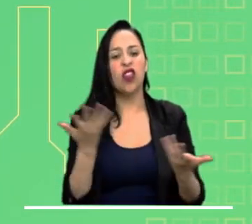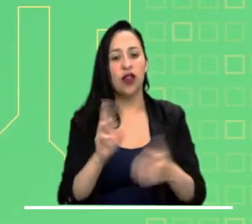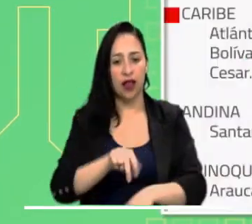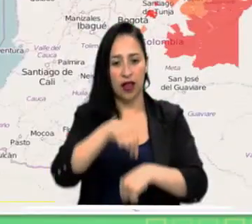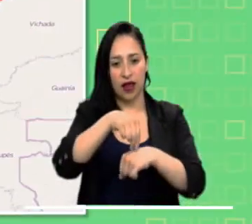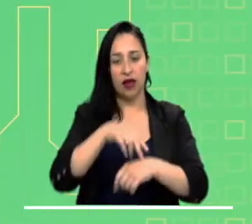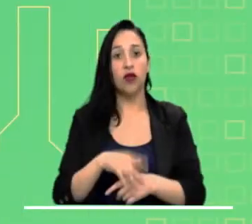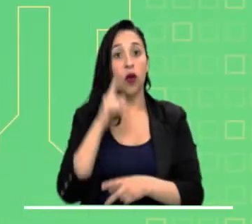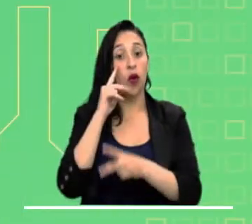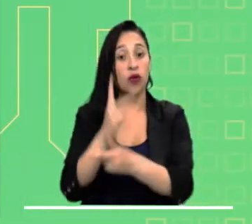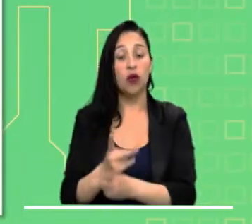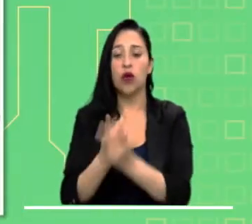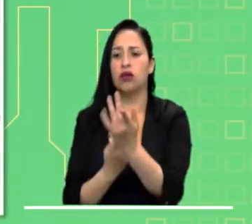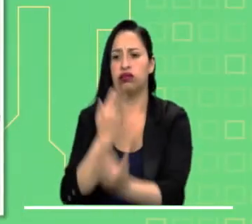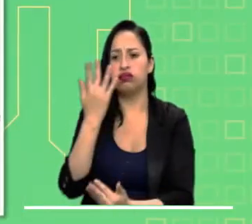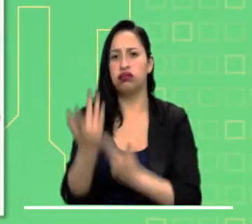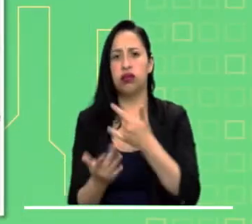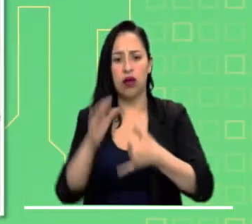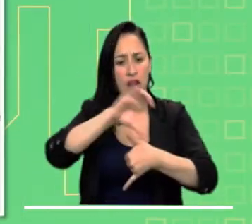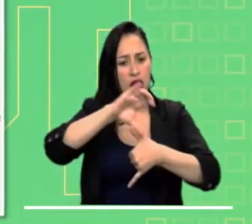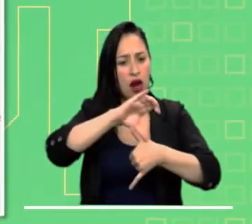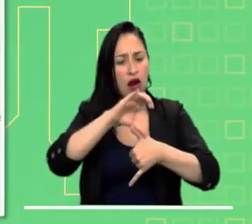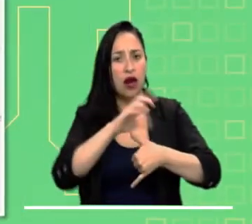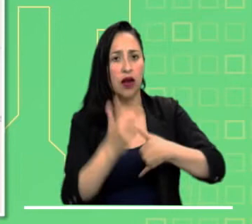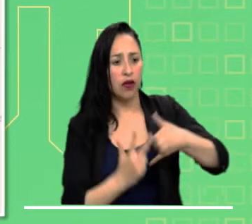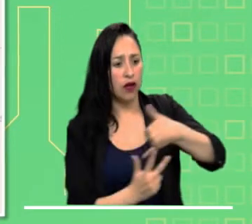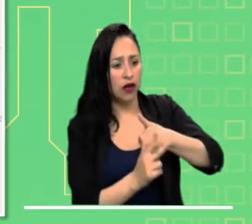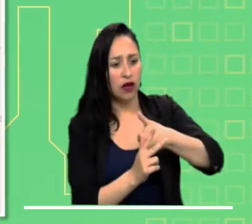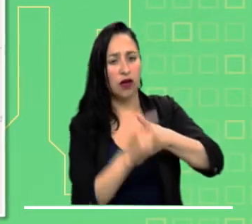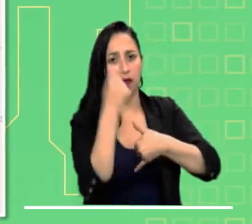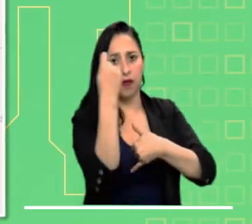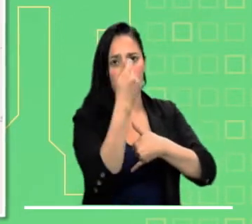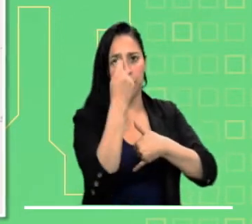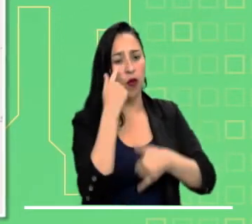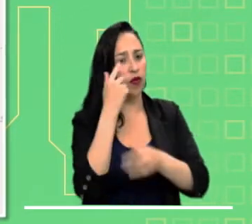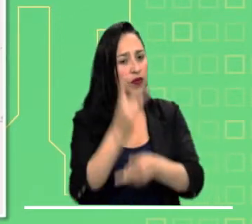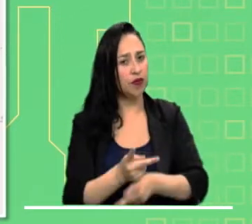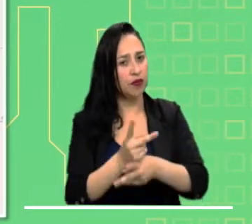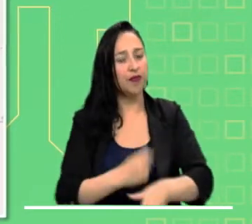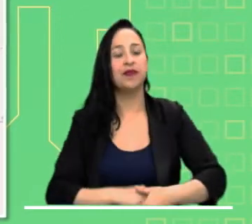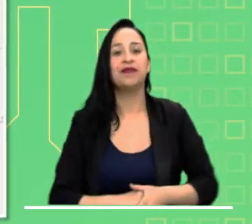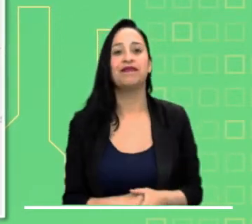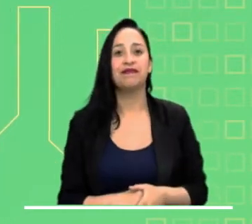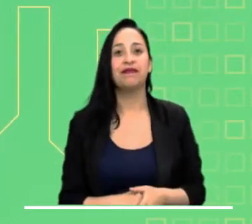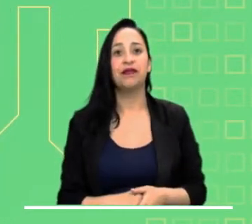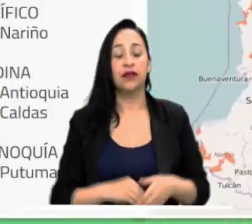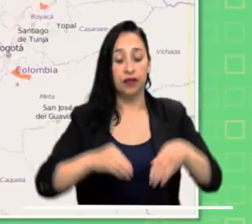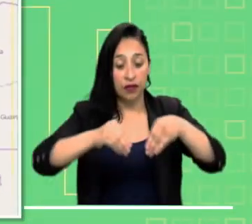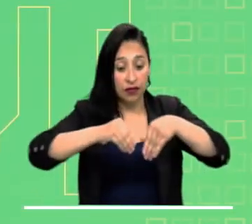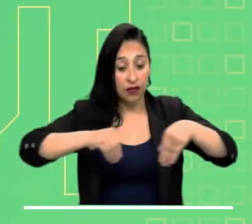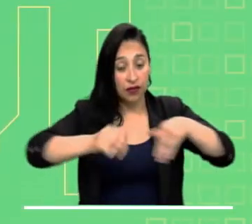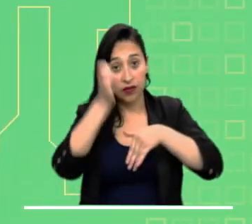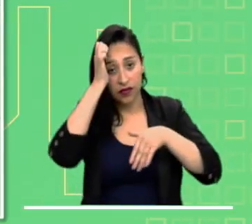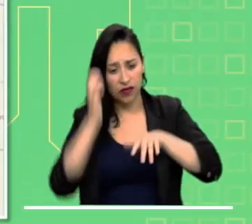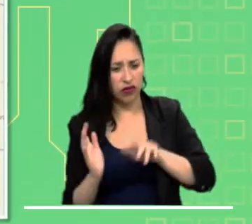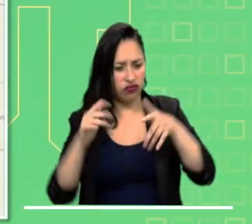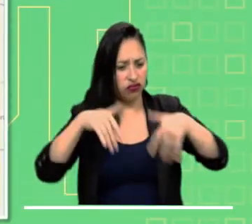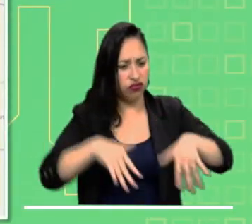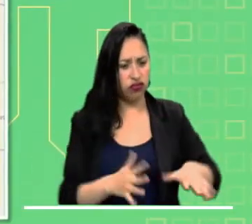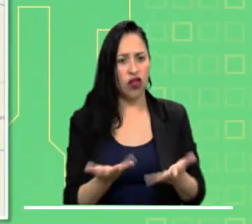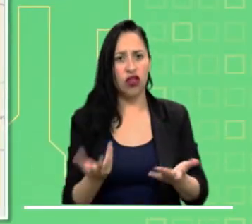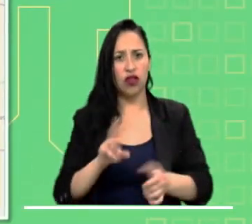Nariño. Alerta roja por incendios en zonas secas de diversos departamentos del Caribe, Andes y Orinoquía. Alerta roja